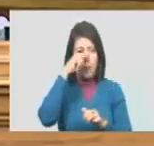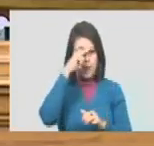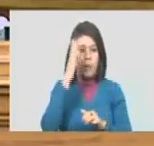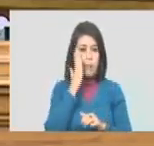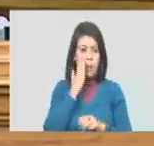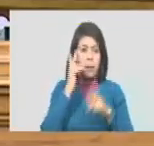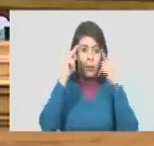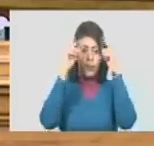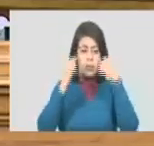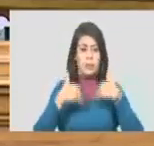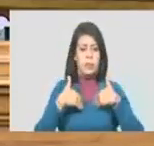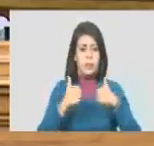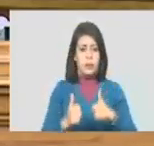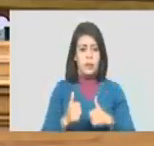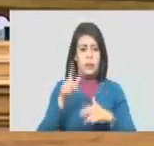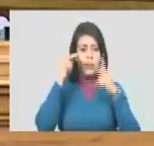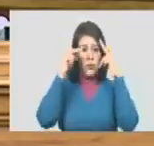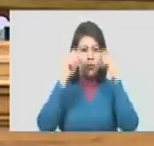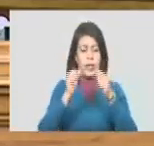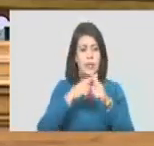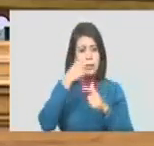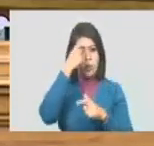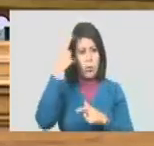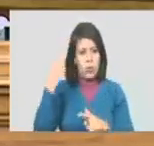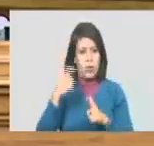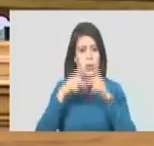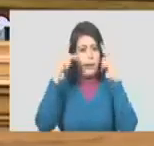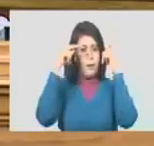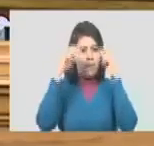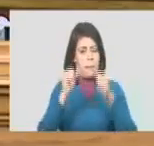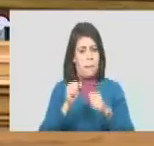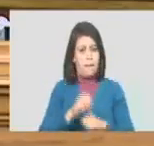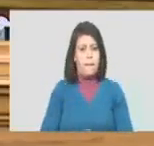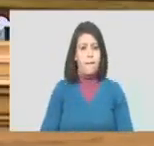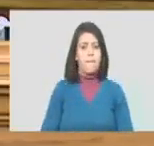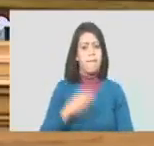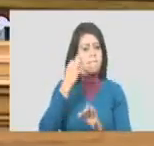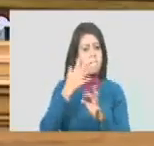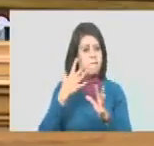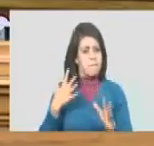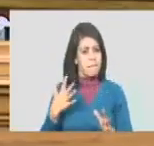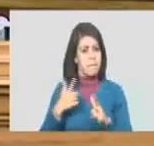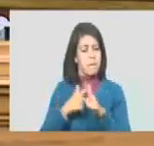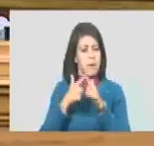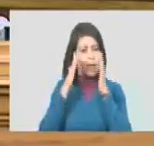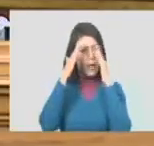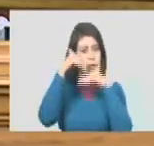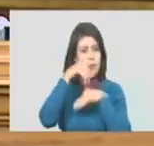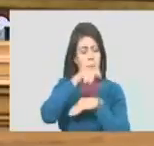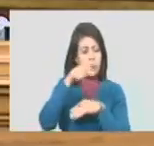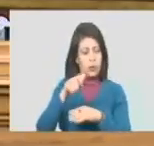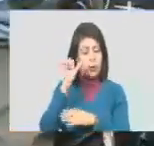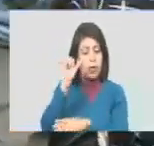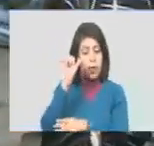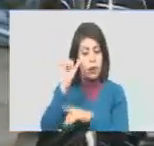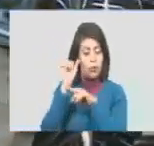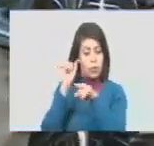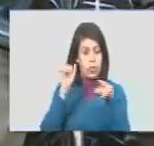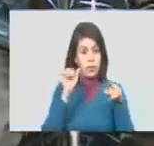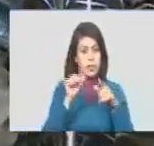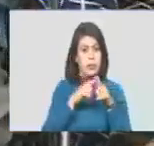los profesionales de la salud, de los profesionales de la psicología, de los profesionales de la pedagogía, que atienden a personas con trastorno del